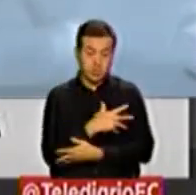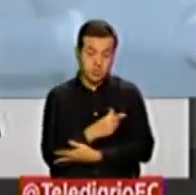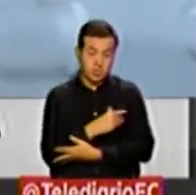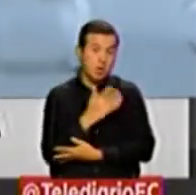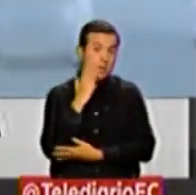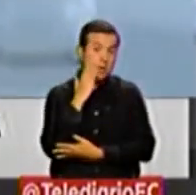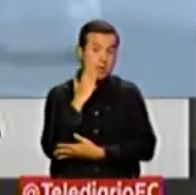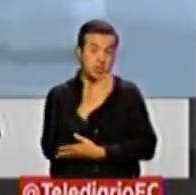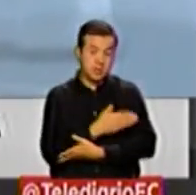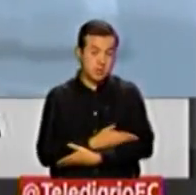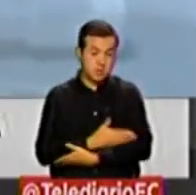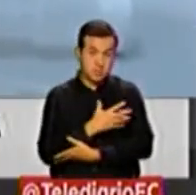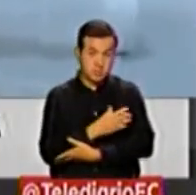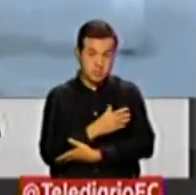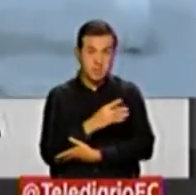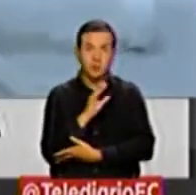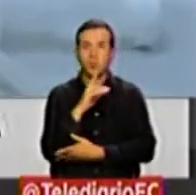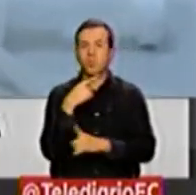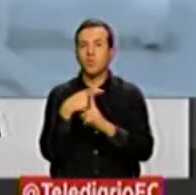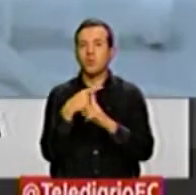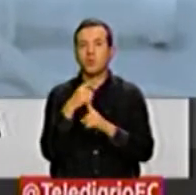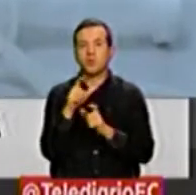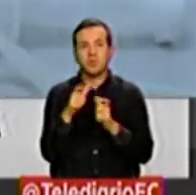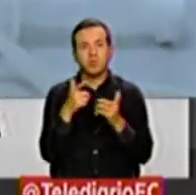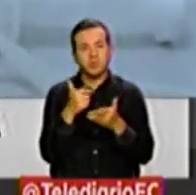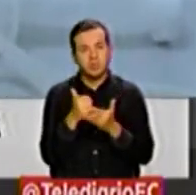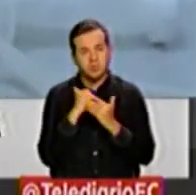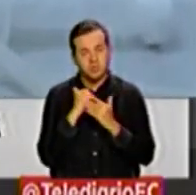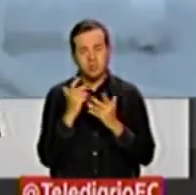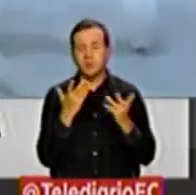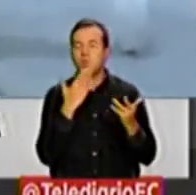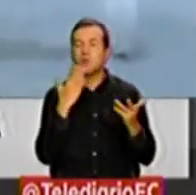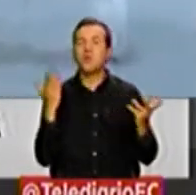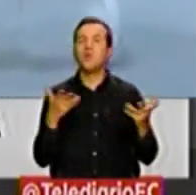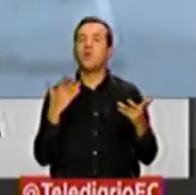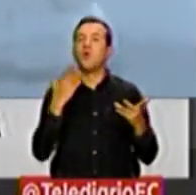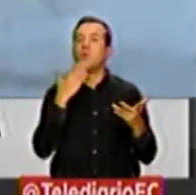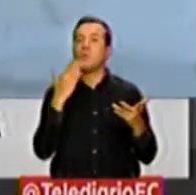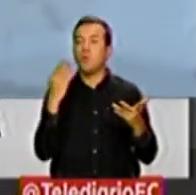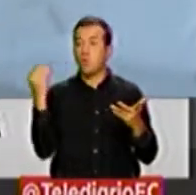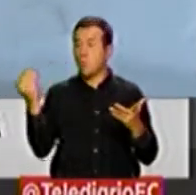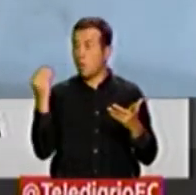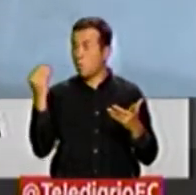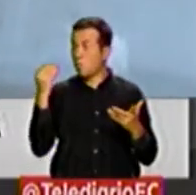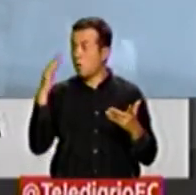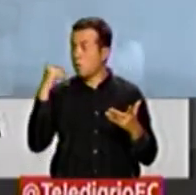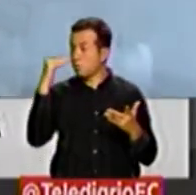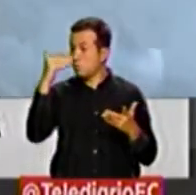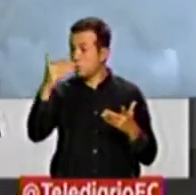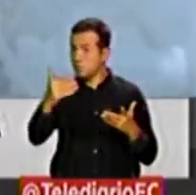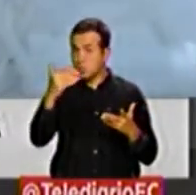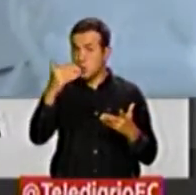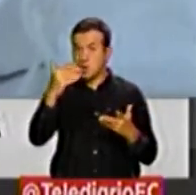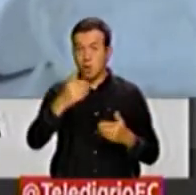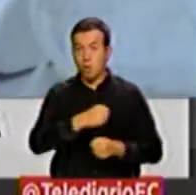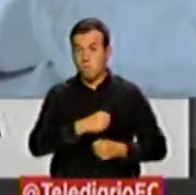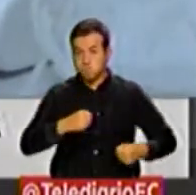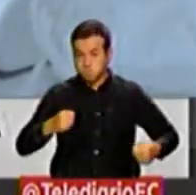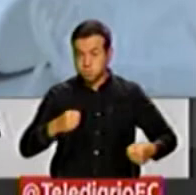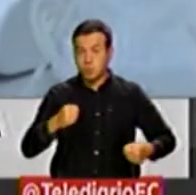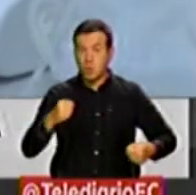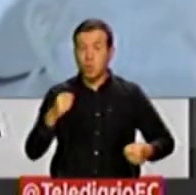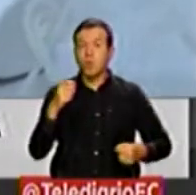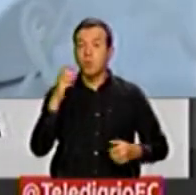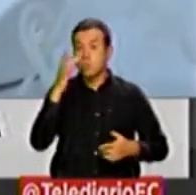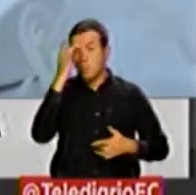materna impacta positivamente en la salud de las personas al reducir o evitar que en la adolescencia o adultez sufran de sobrepeso, obesidad